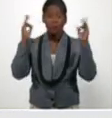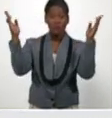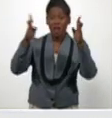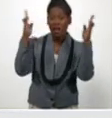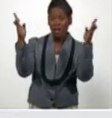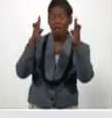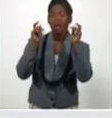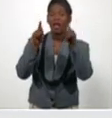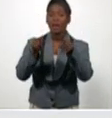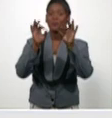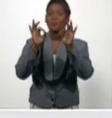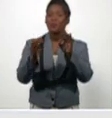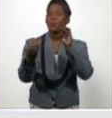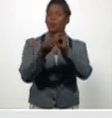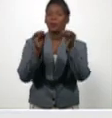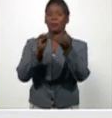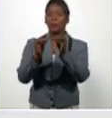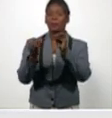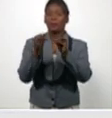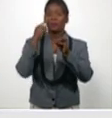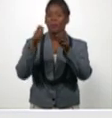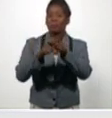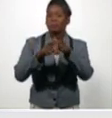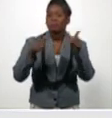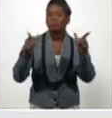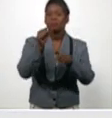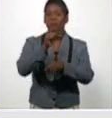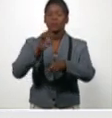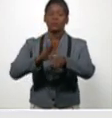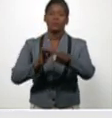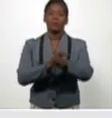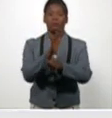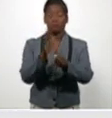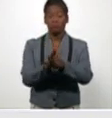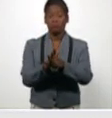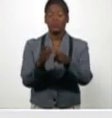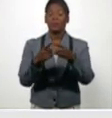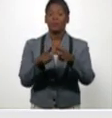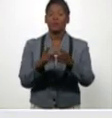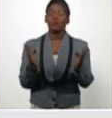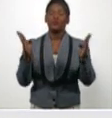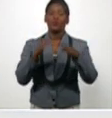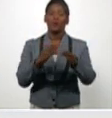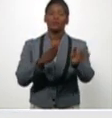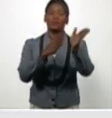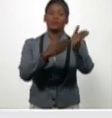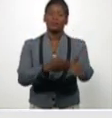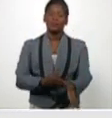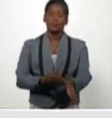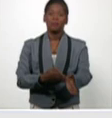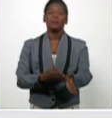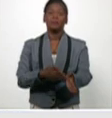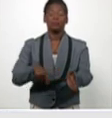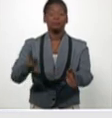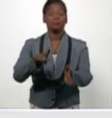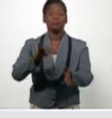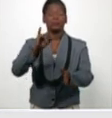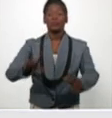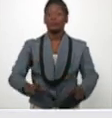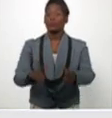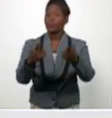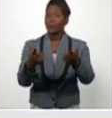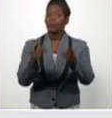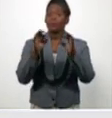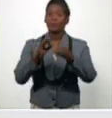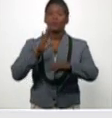ese incremento marcado, este periodo epidémico que todavía no ha logrado